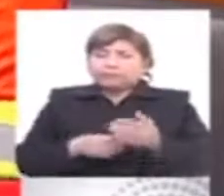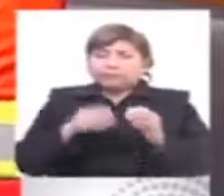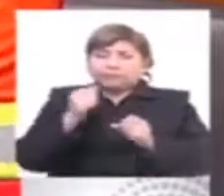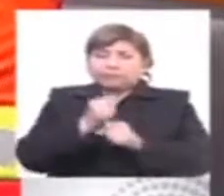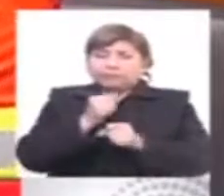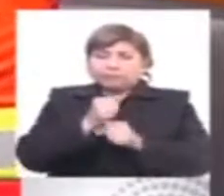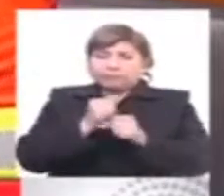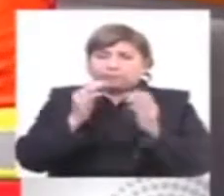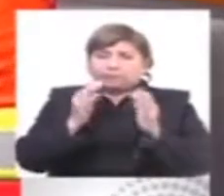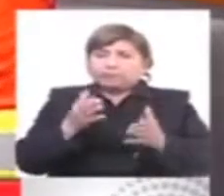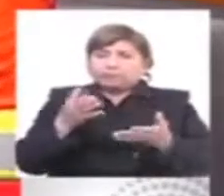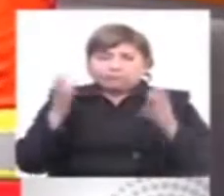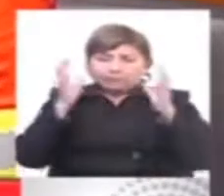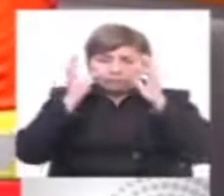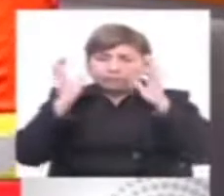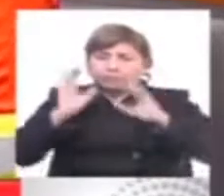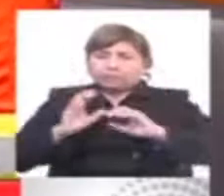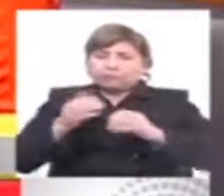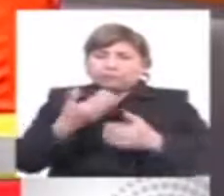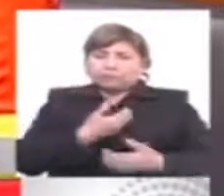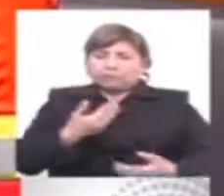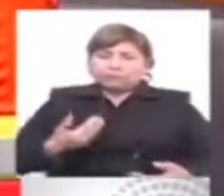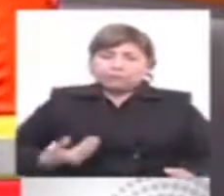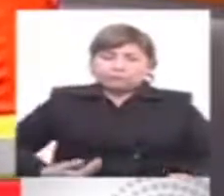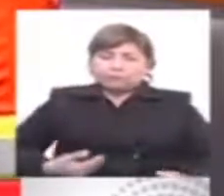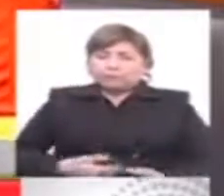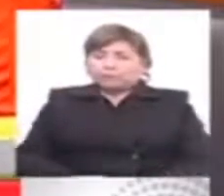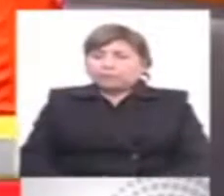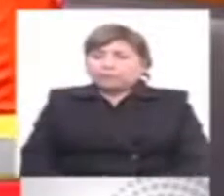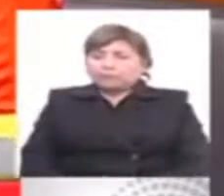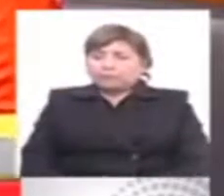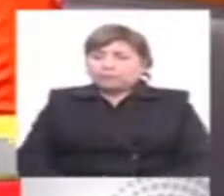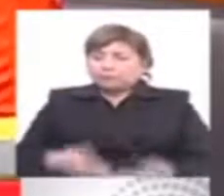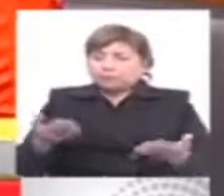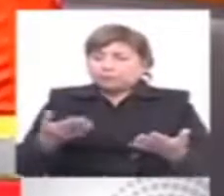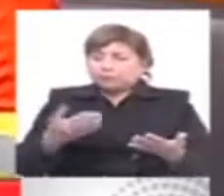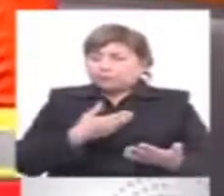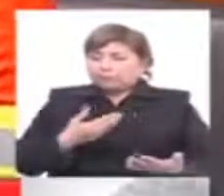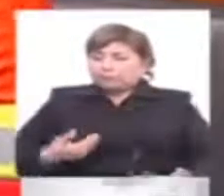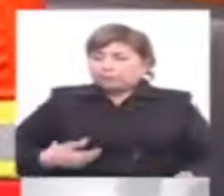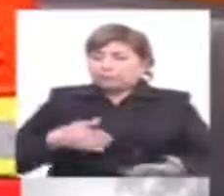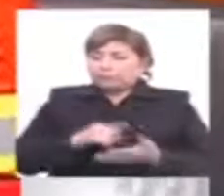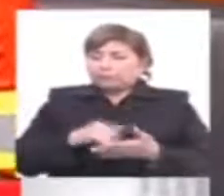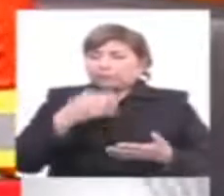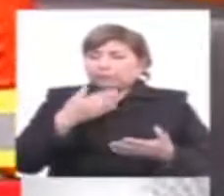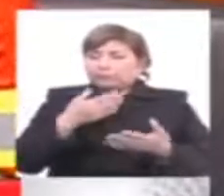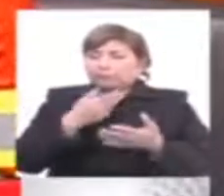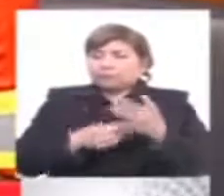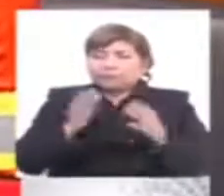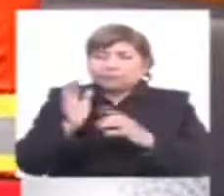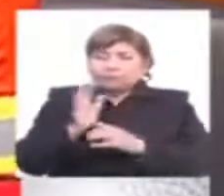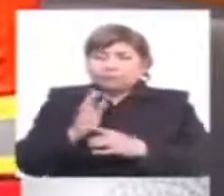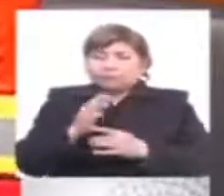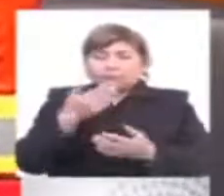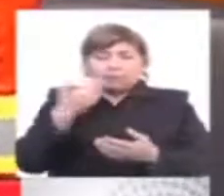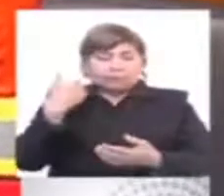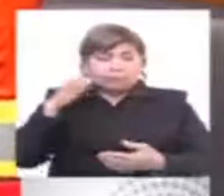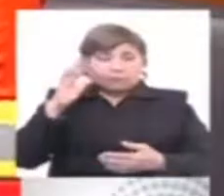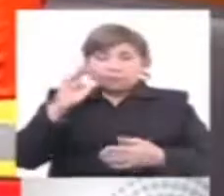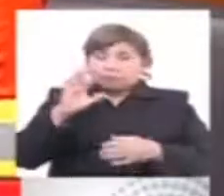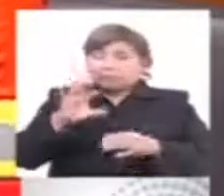trabajadores, acorde al plan del gobierno por el que este gobierno apostó y fue